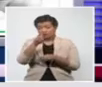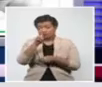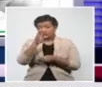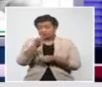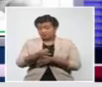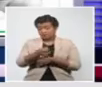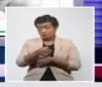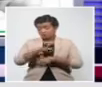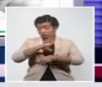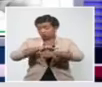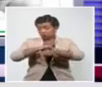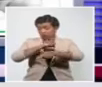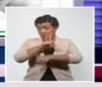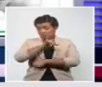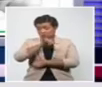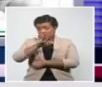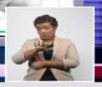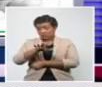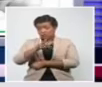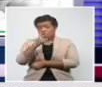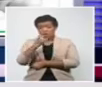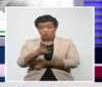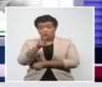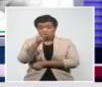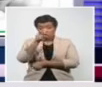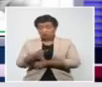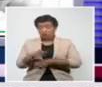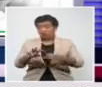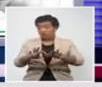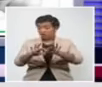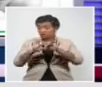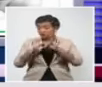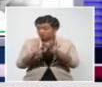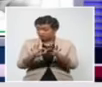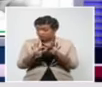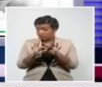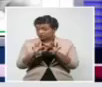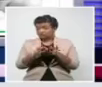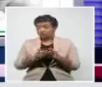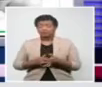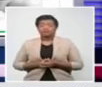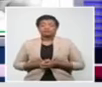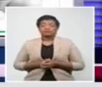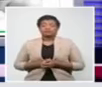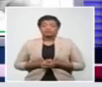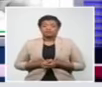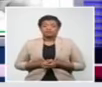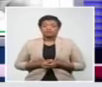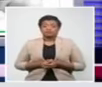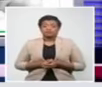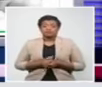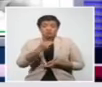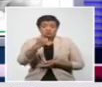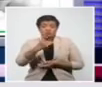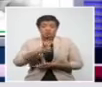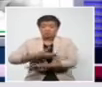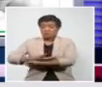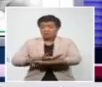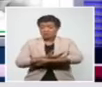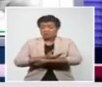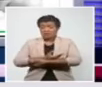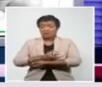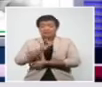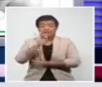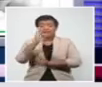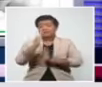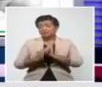2 pacientes en estado grave, lo informaba en esta parte matutino el doctor Durán, un lactante de 7 meses y un